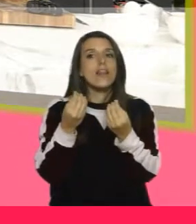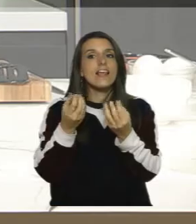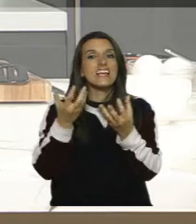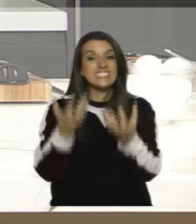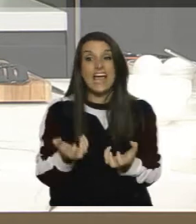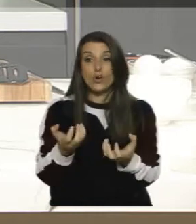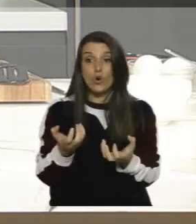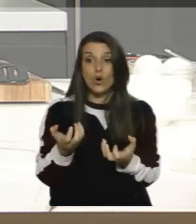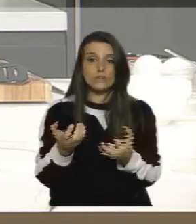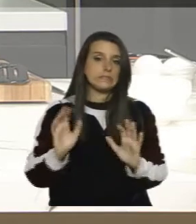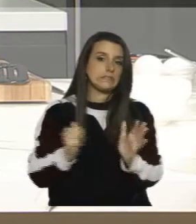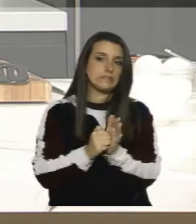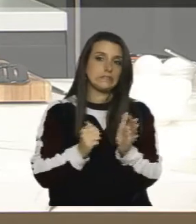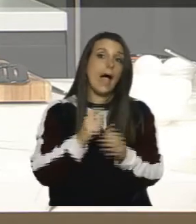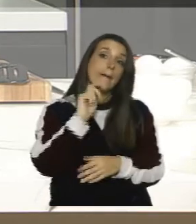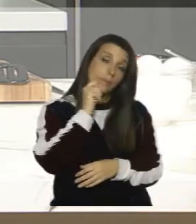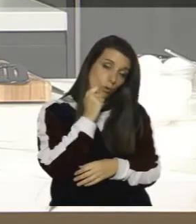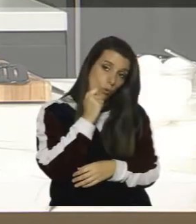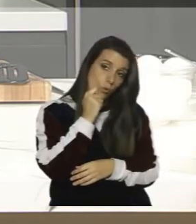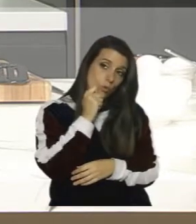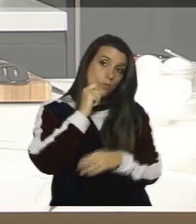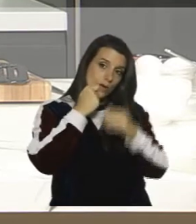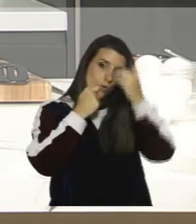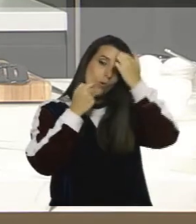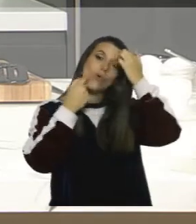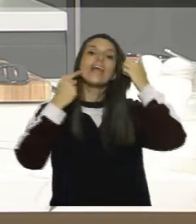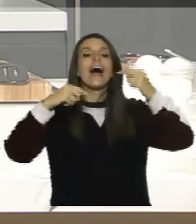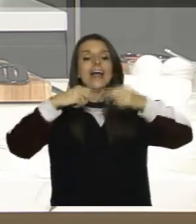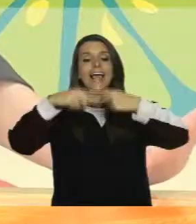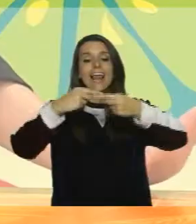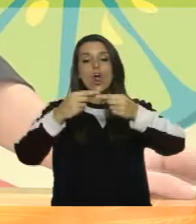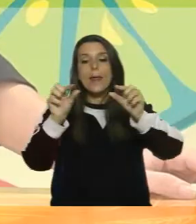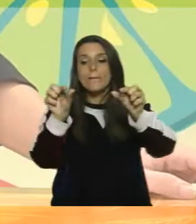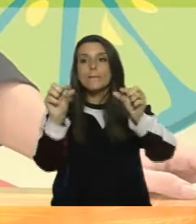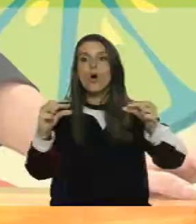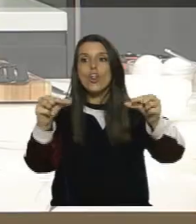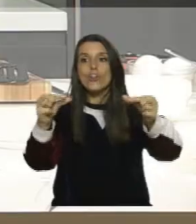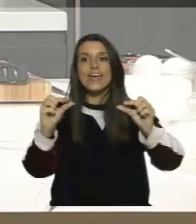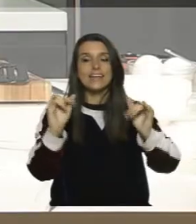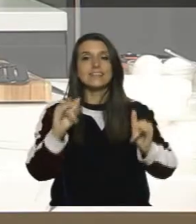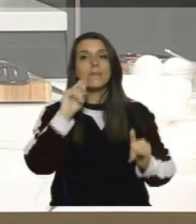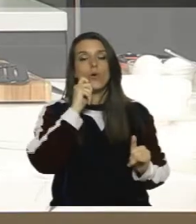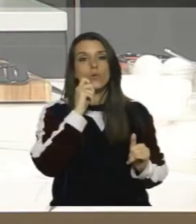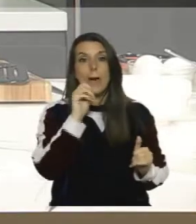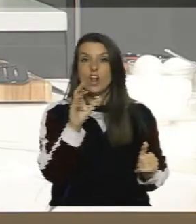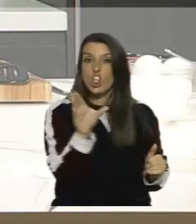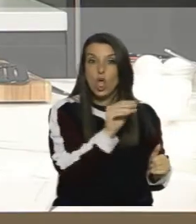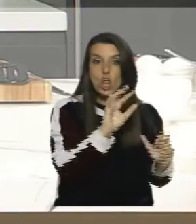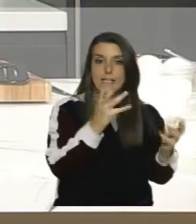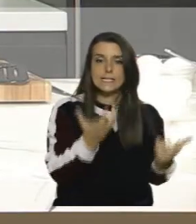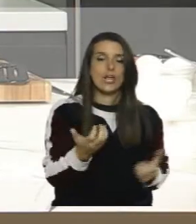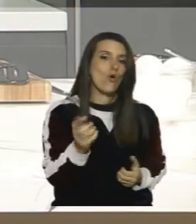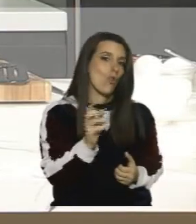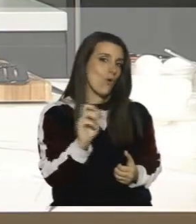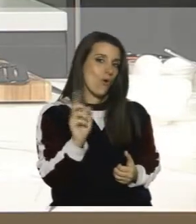sin humedad, se seca. A mí me gustan personalmente las puntas sequitas. Claro, pero eso es a gusto de... Pero solo la punta y no todo el canelón ni toda la lasaña,